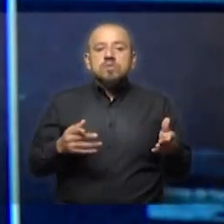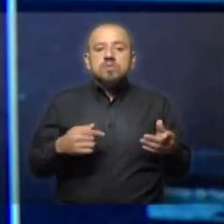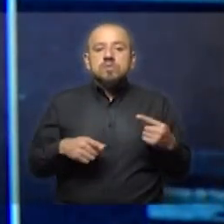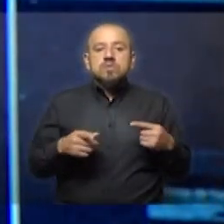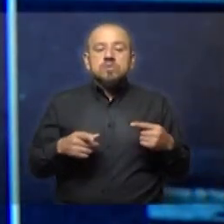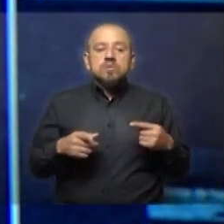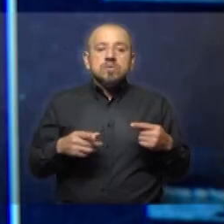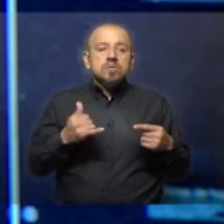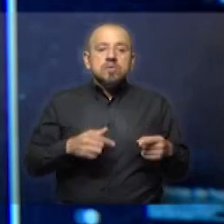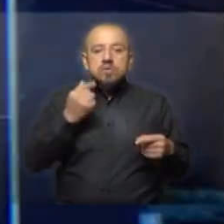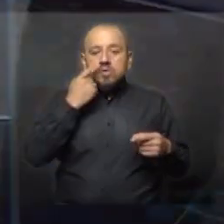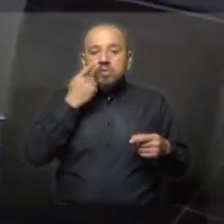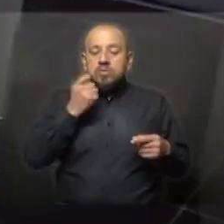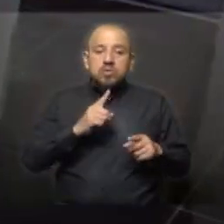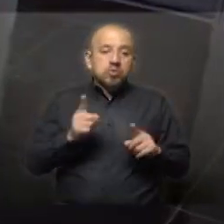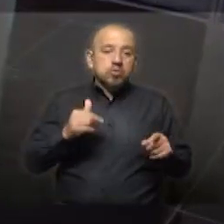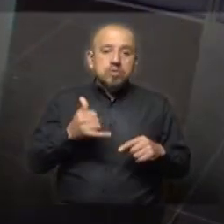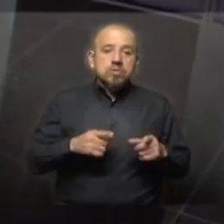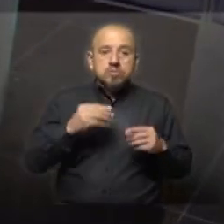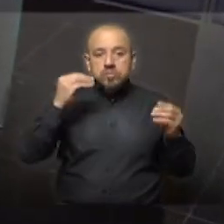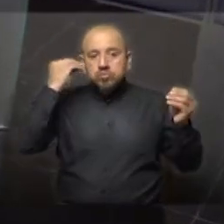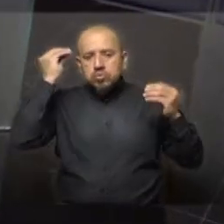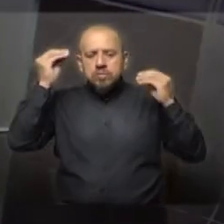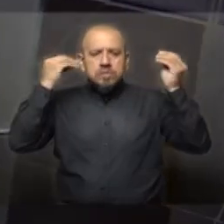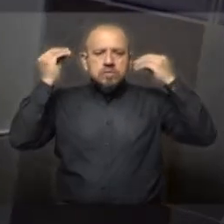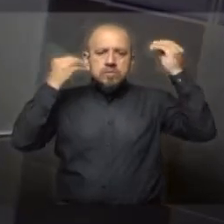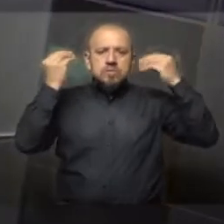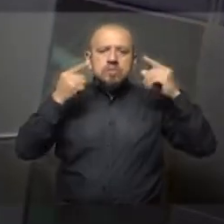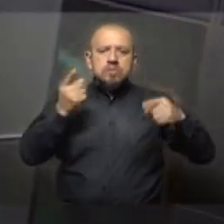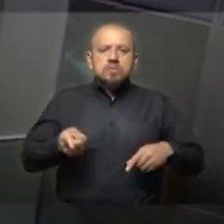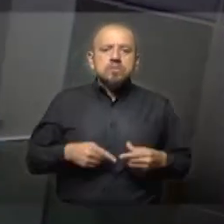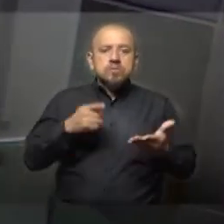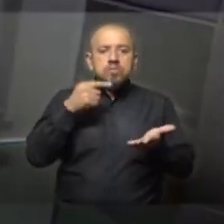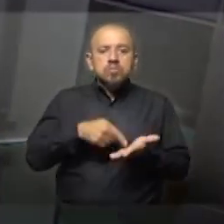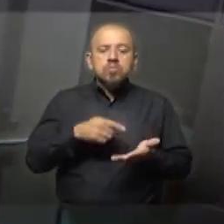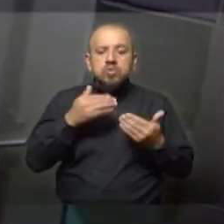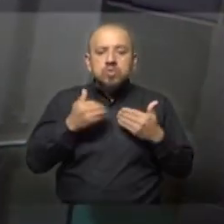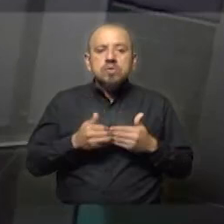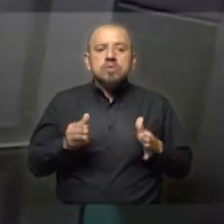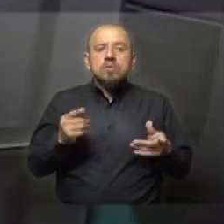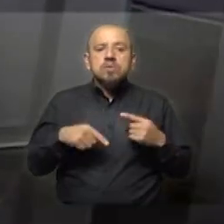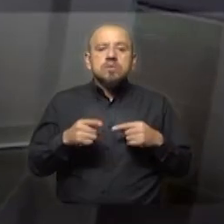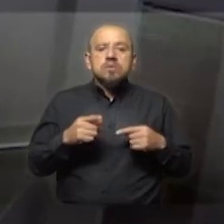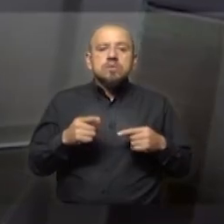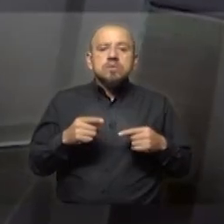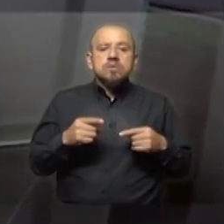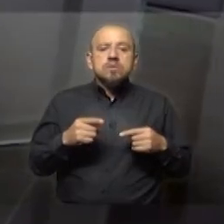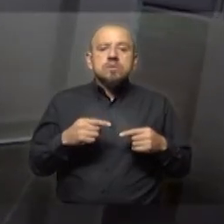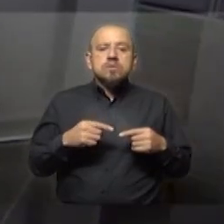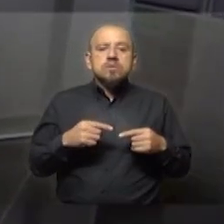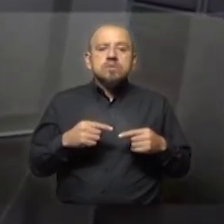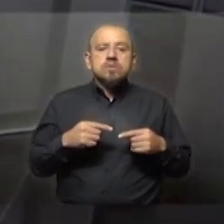de arranque que el hombre no tiene No esa preocupación que tenía Ferreira por los puntos puntos de inicio digamos en las oportunidades de las